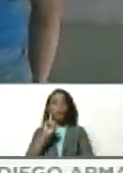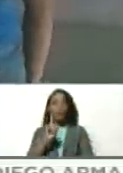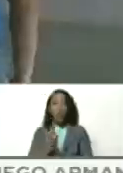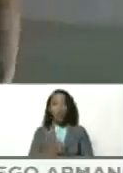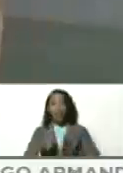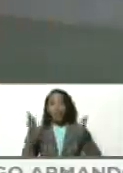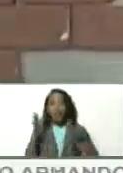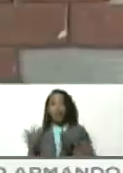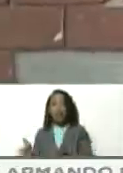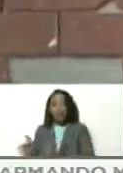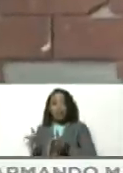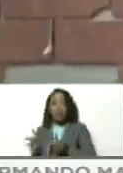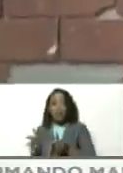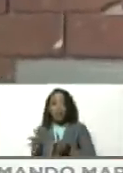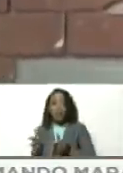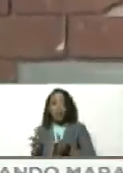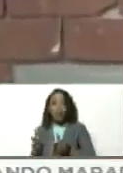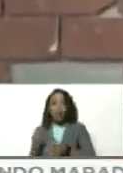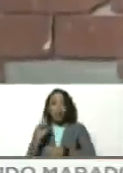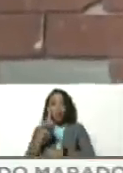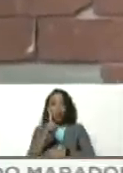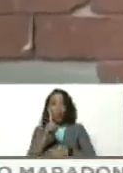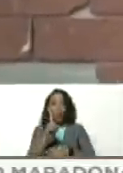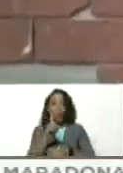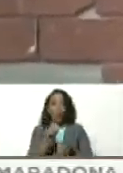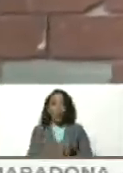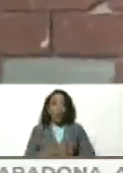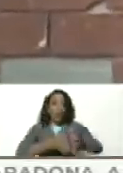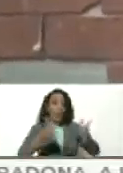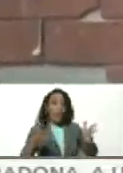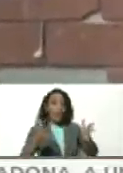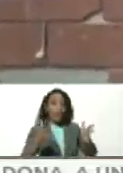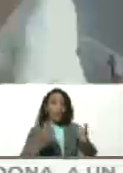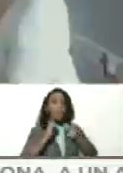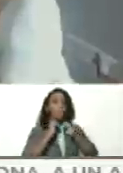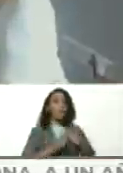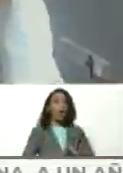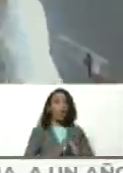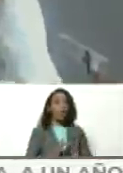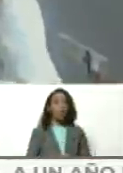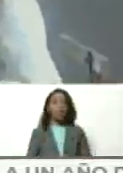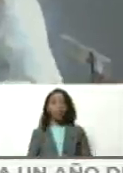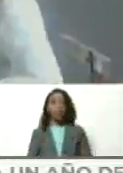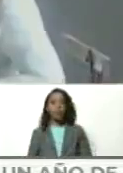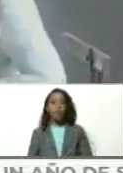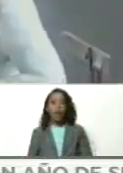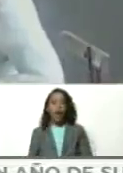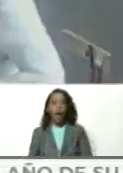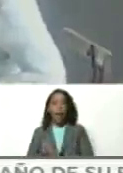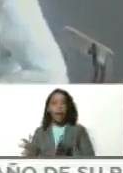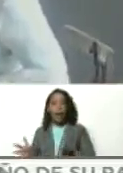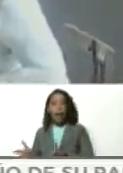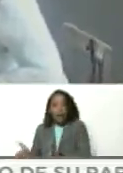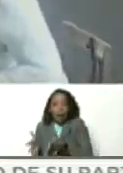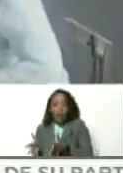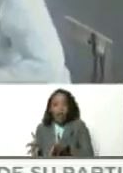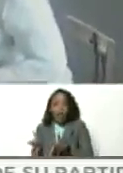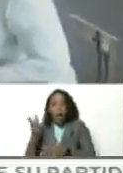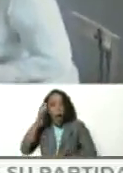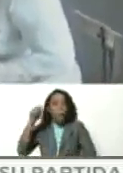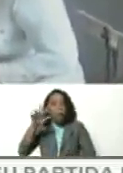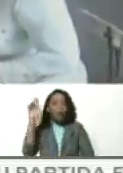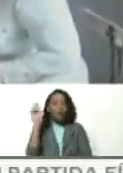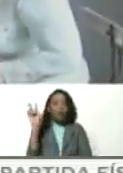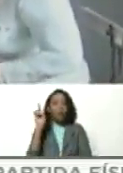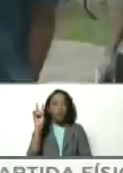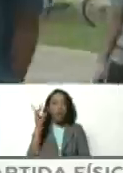ganador y hay un gran perdedor. El gran ganador es el pueblo de Venezuela,